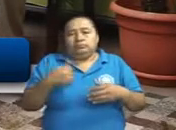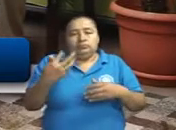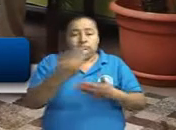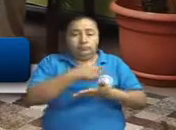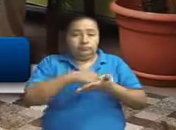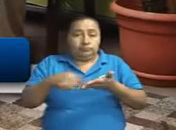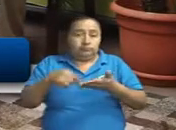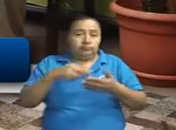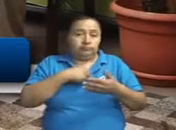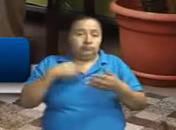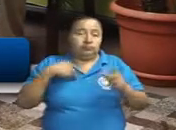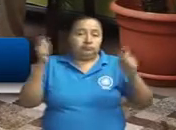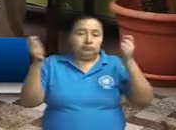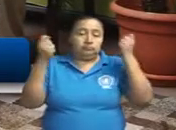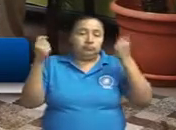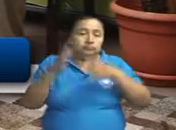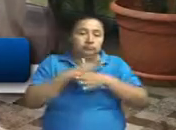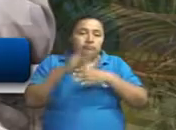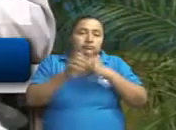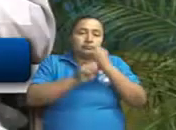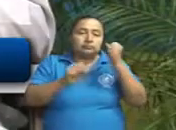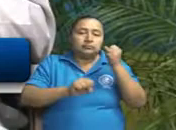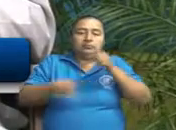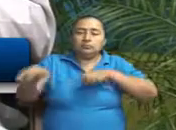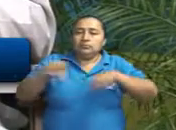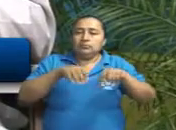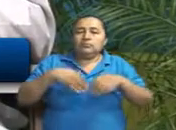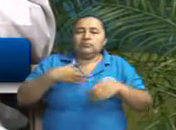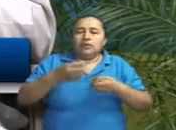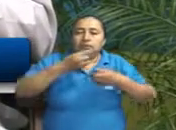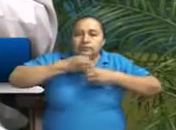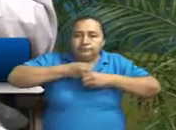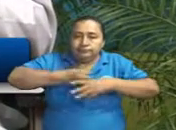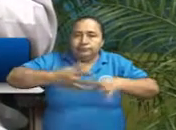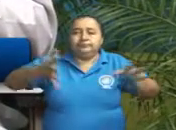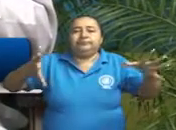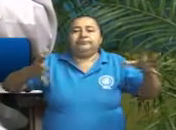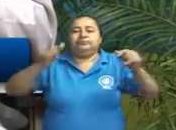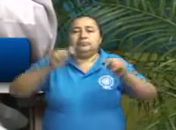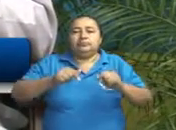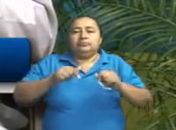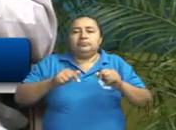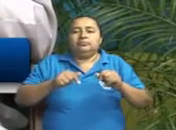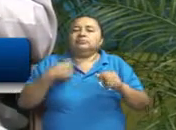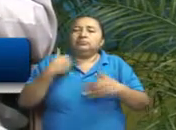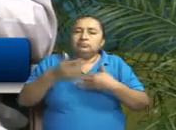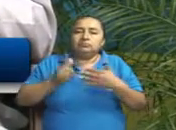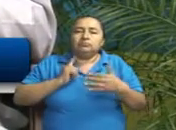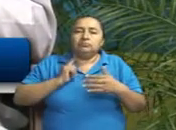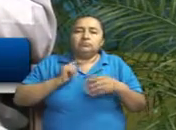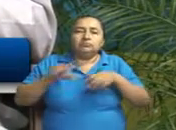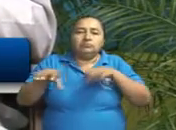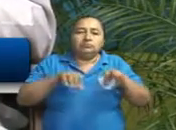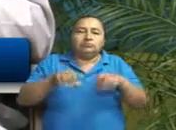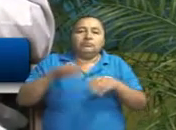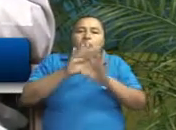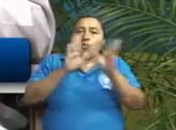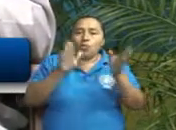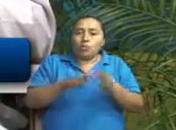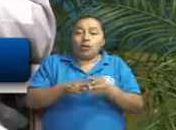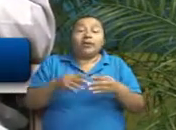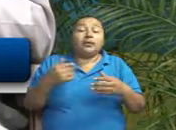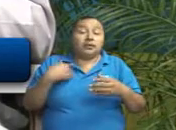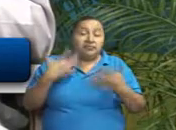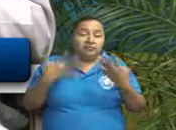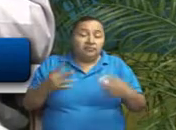semana, se han celebrado diferentes jornadas, actividades en divulgar. Se han tenido actividades en mujeres